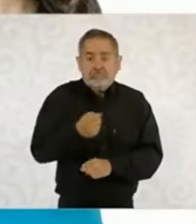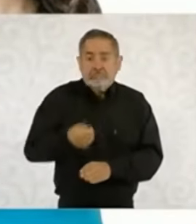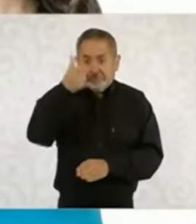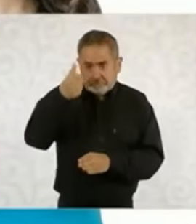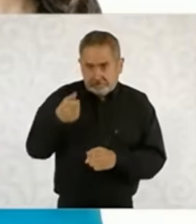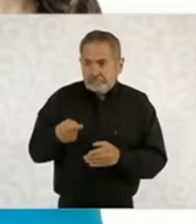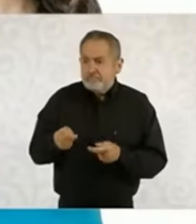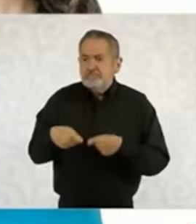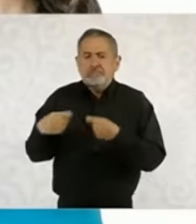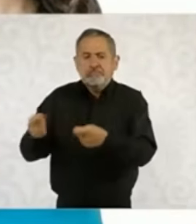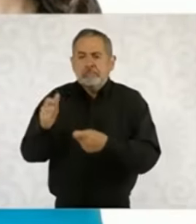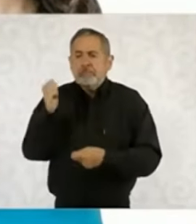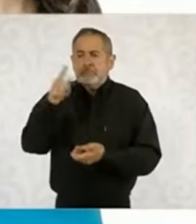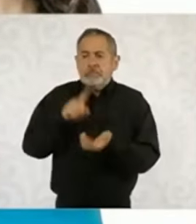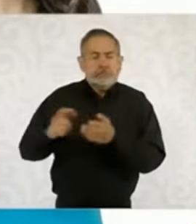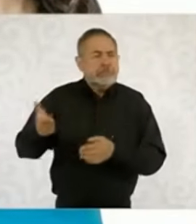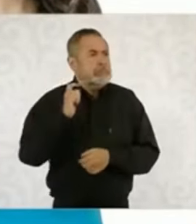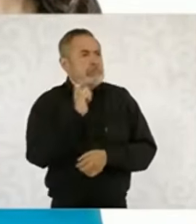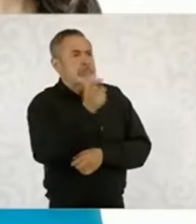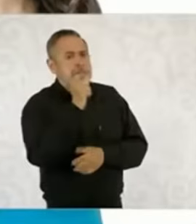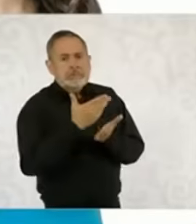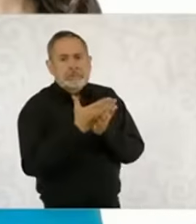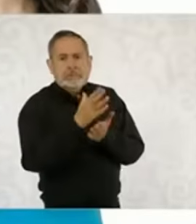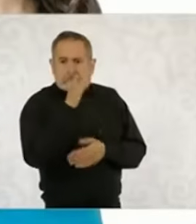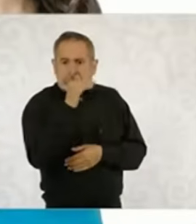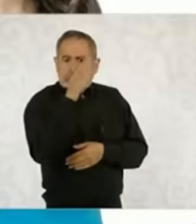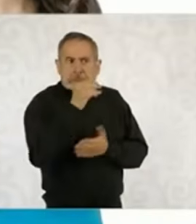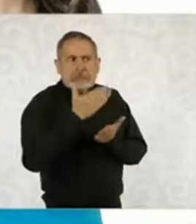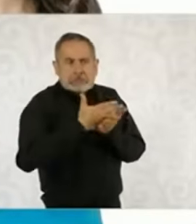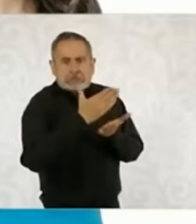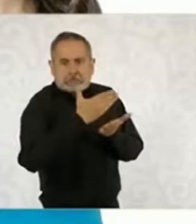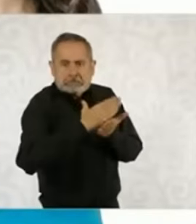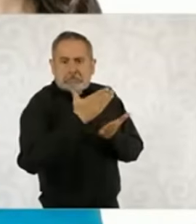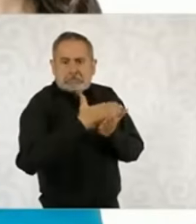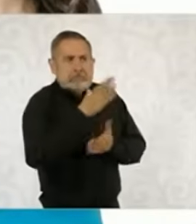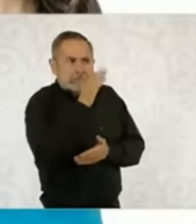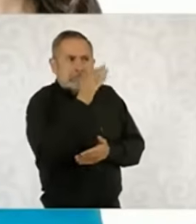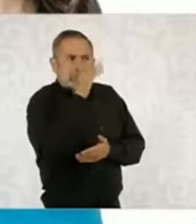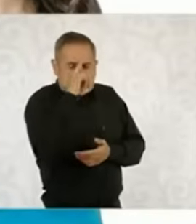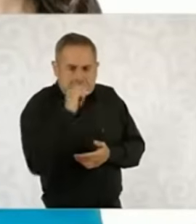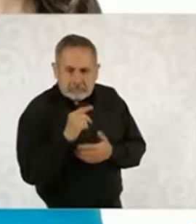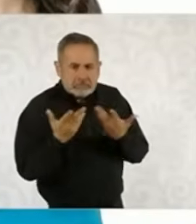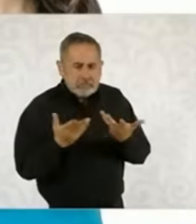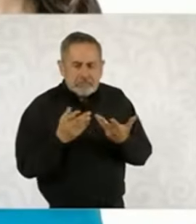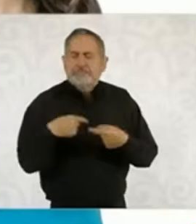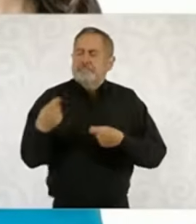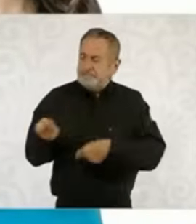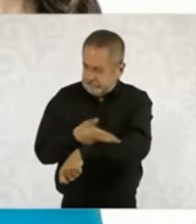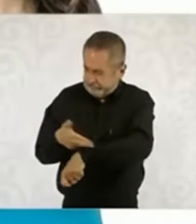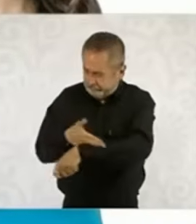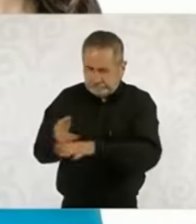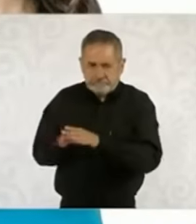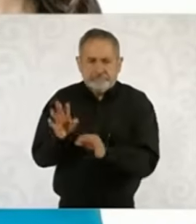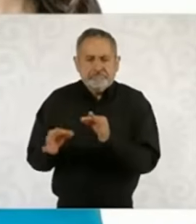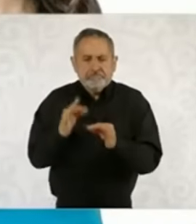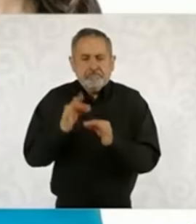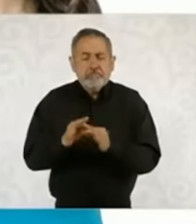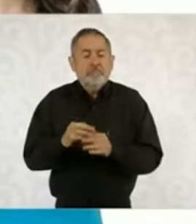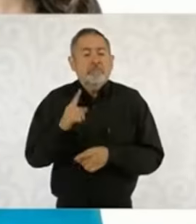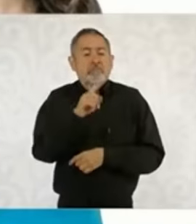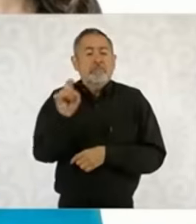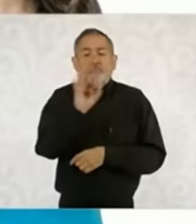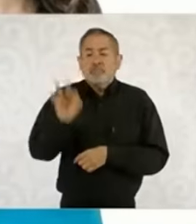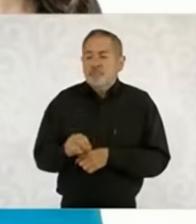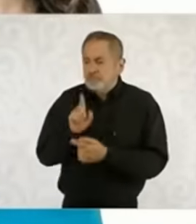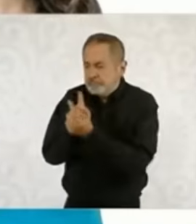resolver créditos con problemas o para liquidarlos. En relación a esto, la primera etapa ya cumplimos el